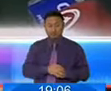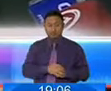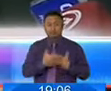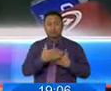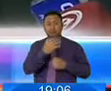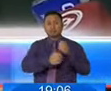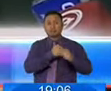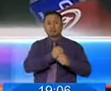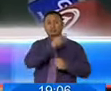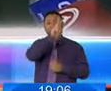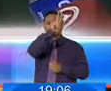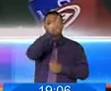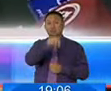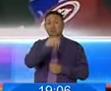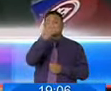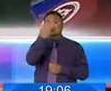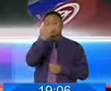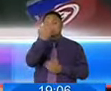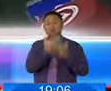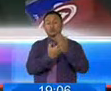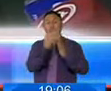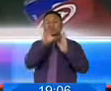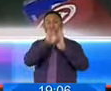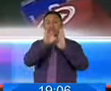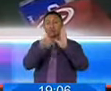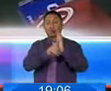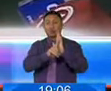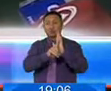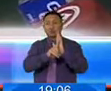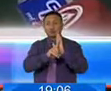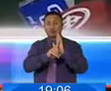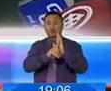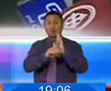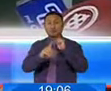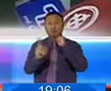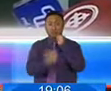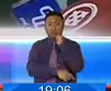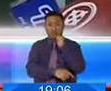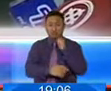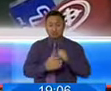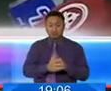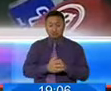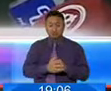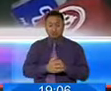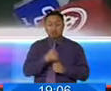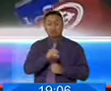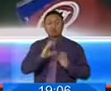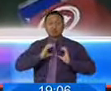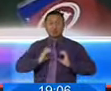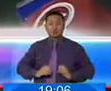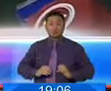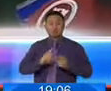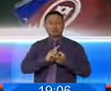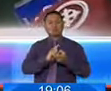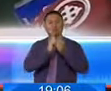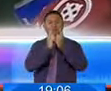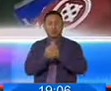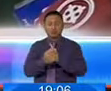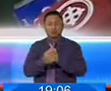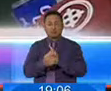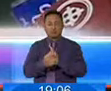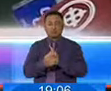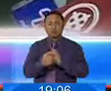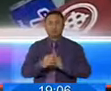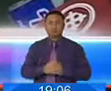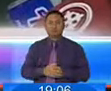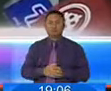del año 2014, con un nuevo Código Orgánico Integral Penal, obviamente la conducta penal tiene que estar